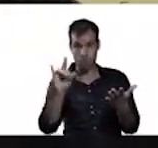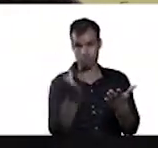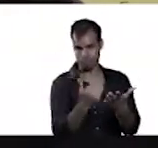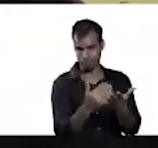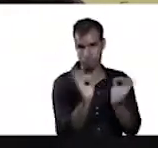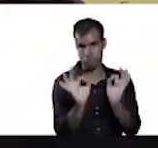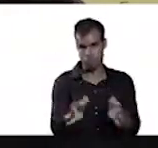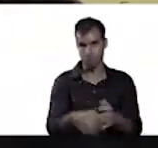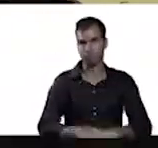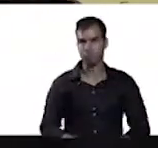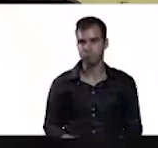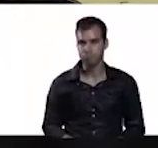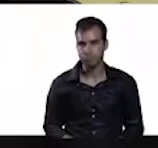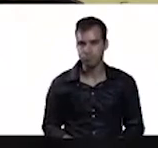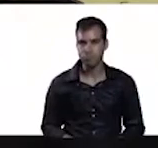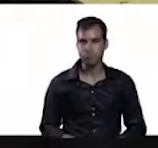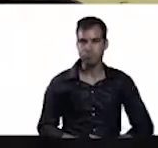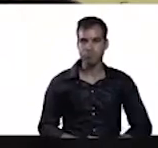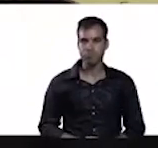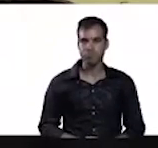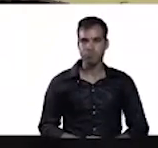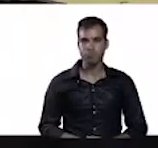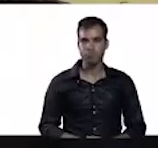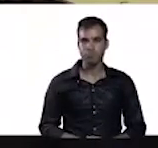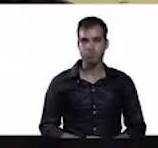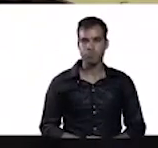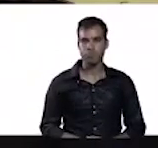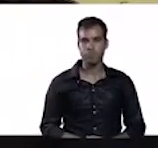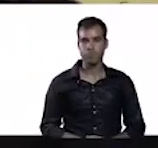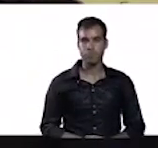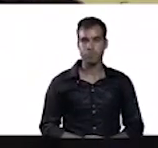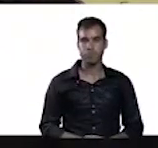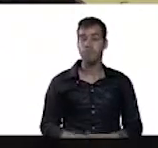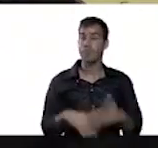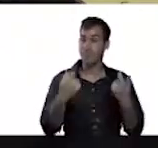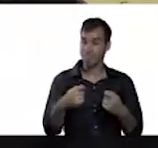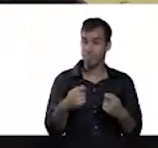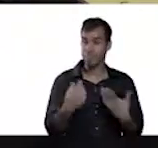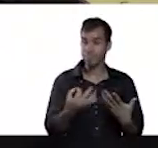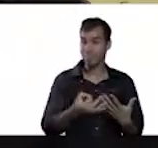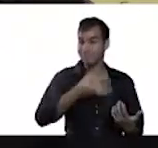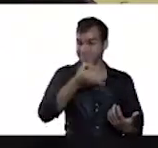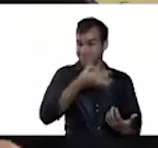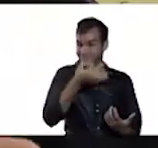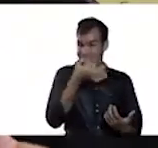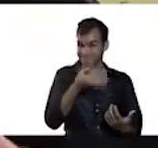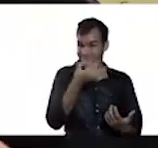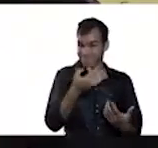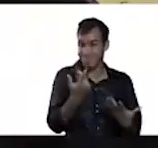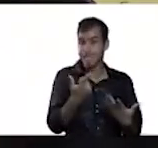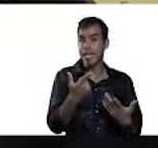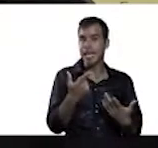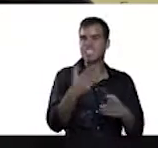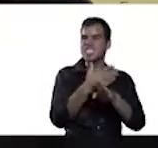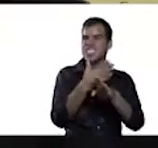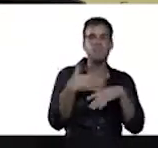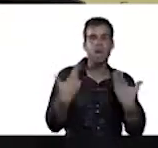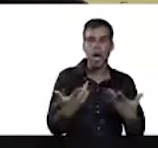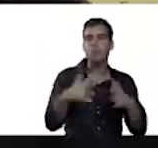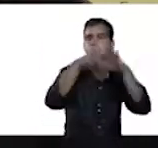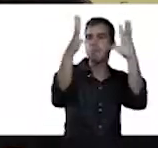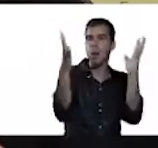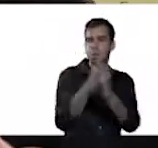29 del libro de texto. En este caso, debe destacarse la significación de este